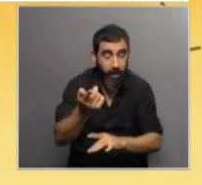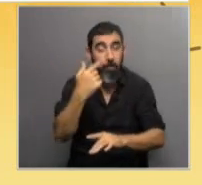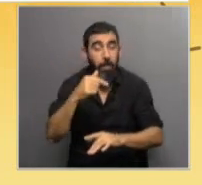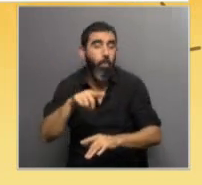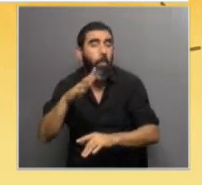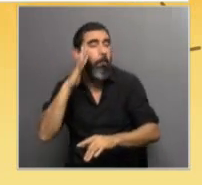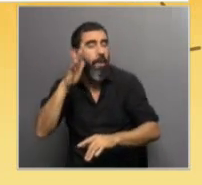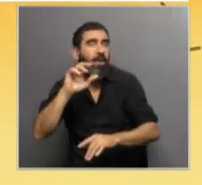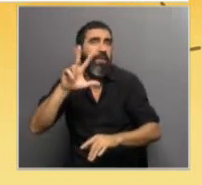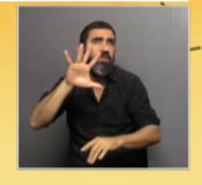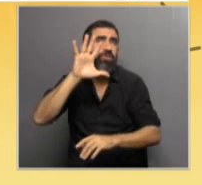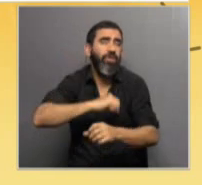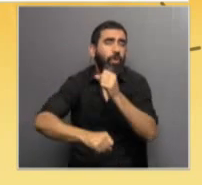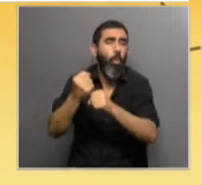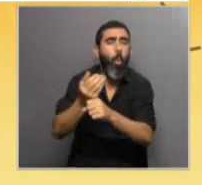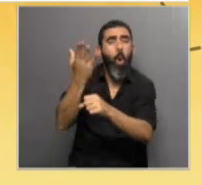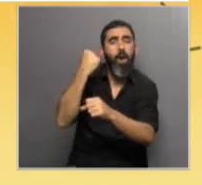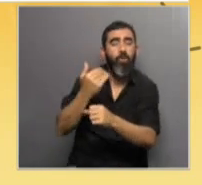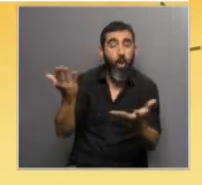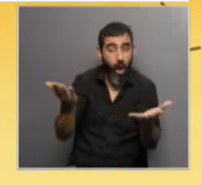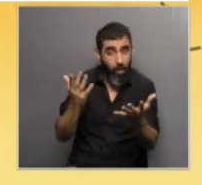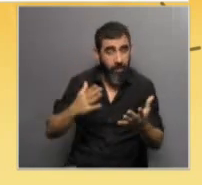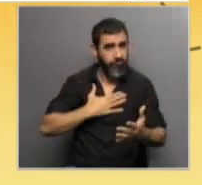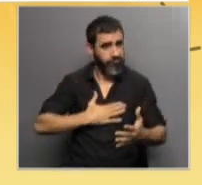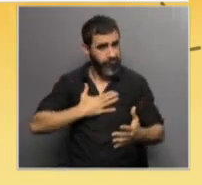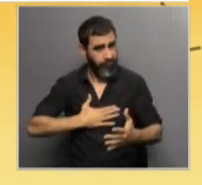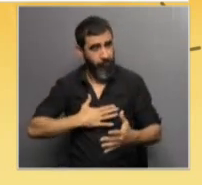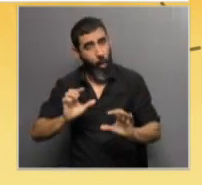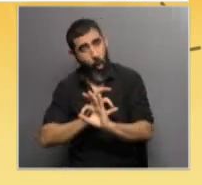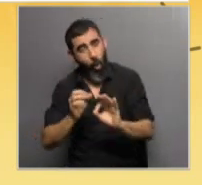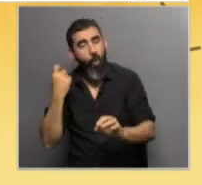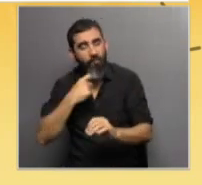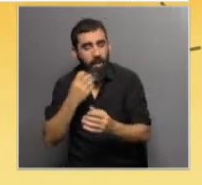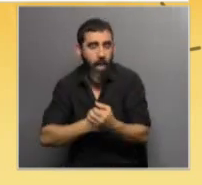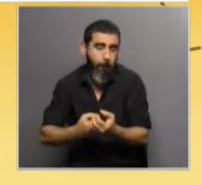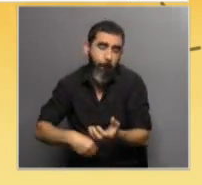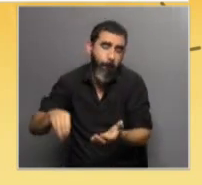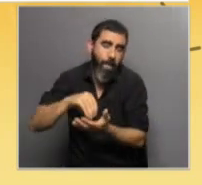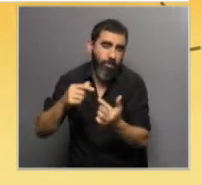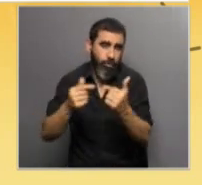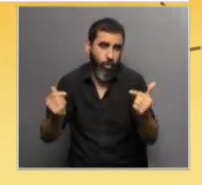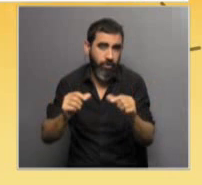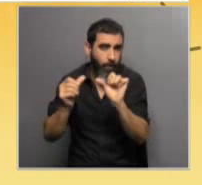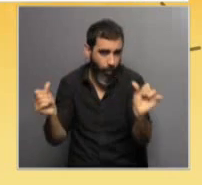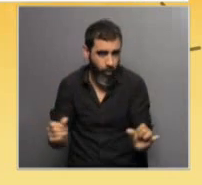pensado hace 35 años en este presente se sentiría satisfecho le parece que quedaron cosas en el camino